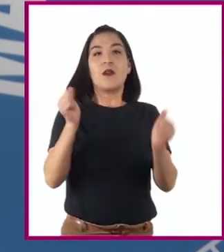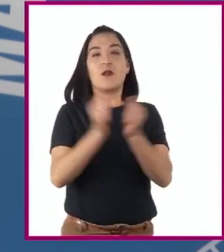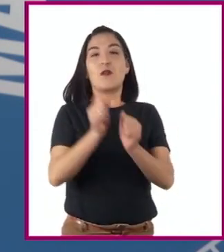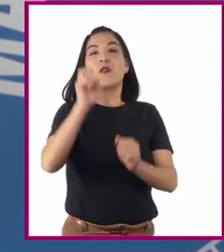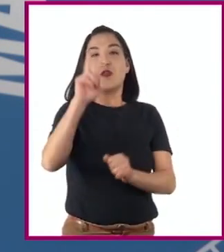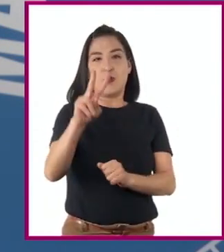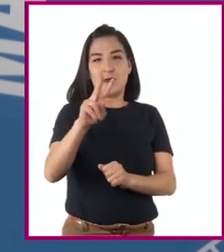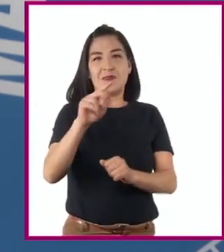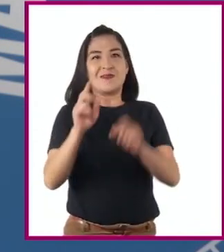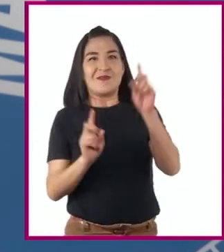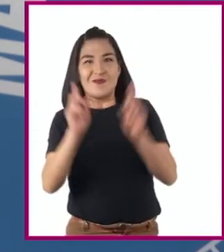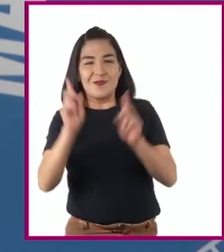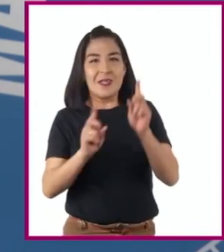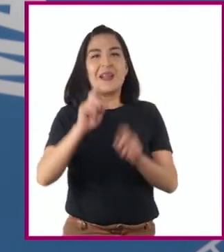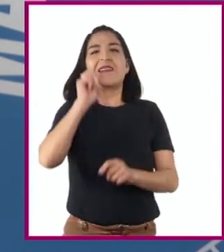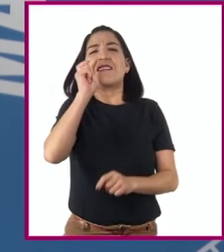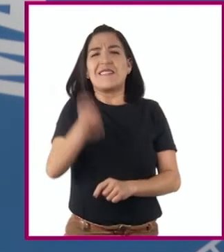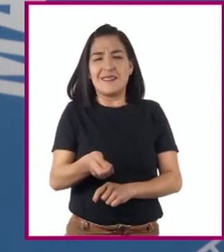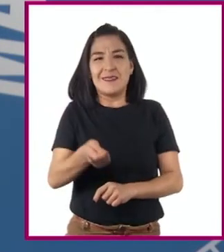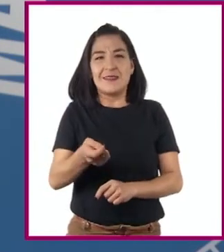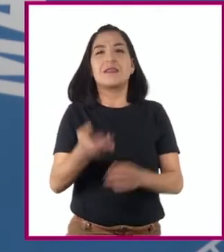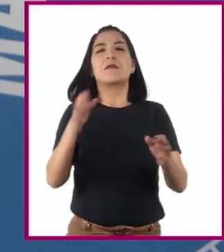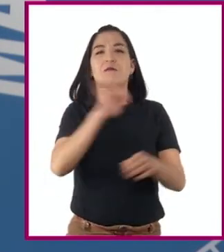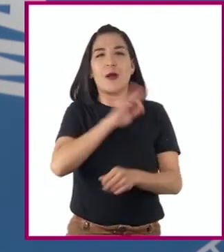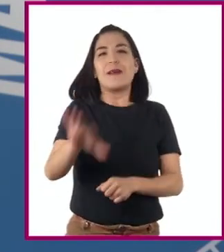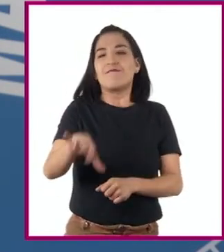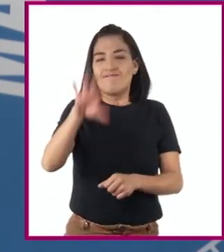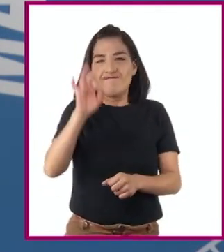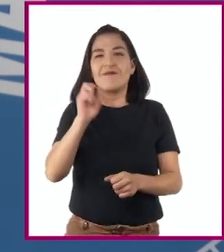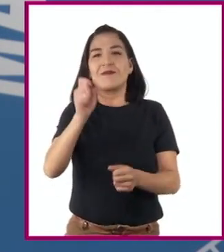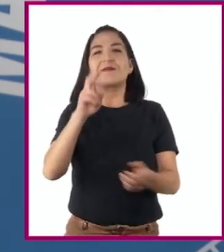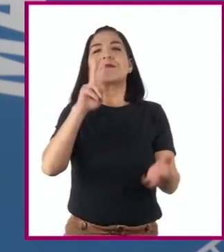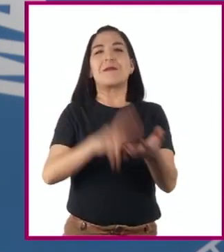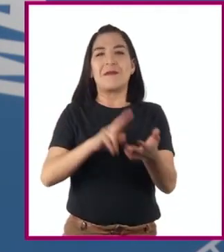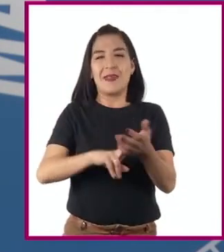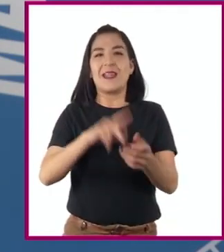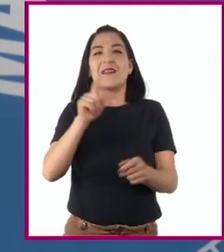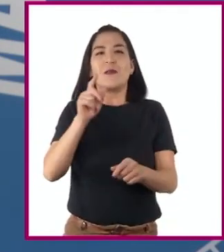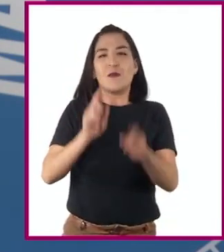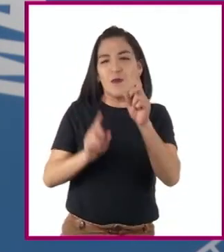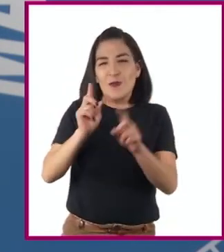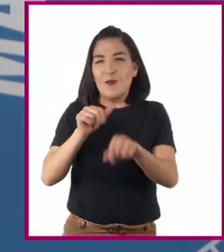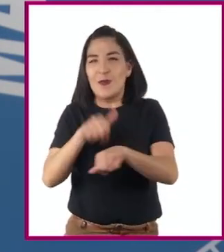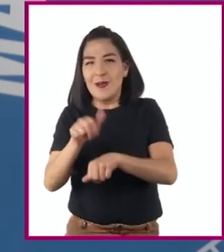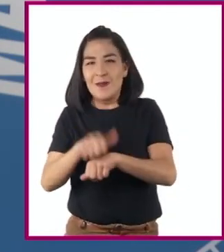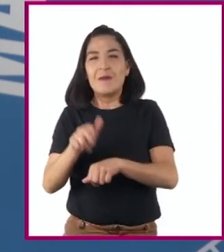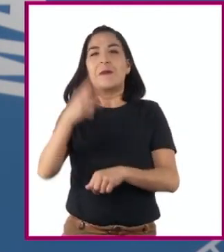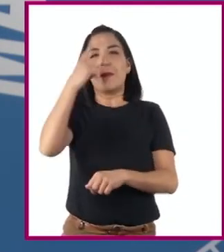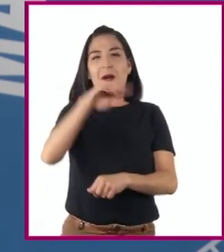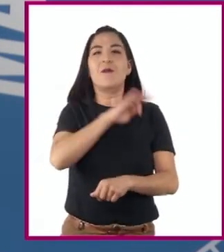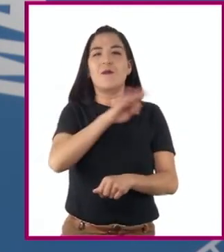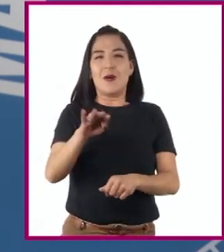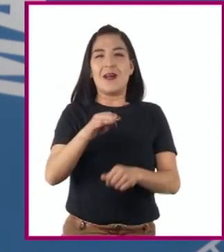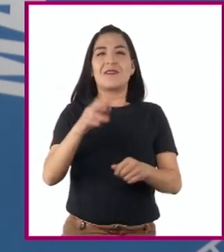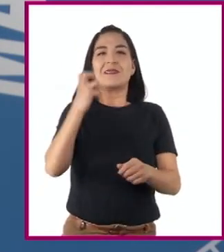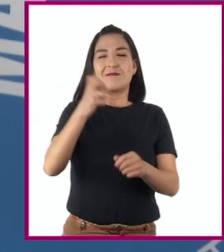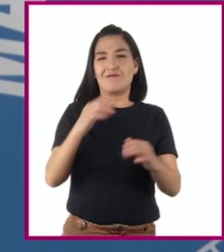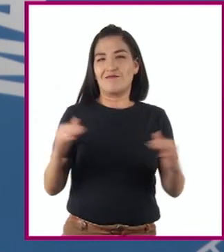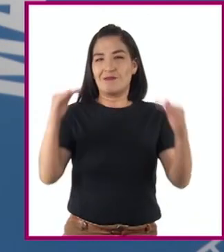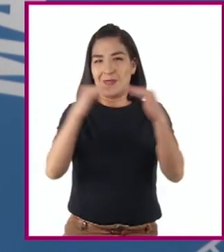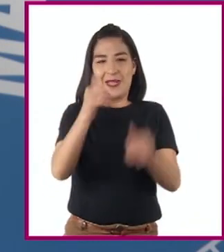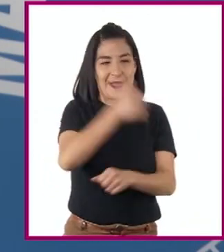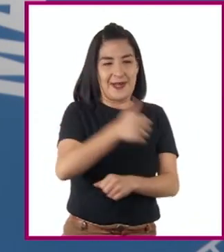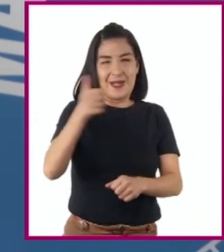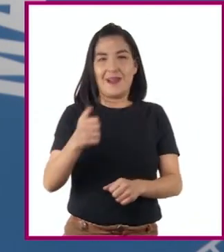incógnitas significa encontrar los valores de las incógnitas que permiten que se cumpla la igualdad de